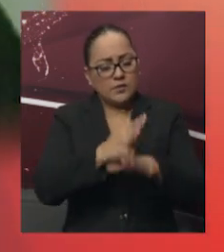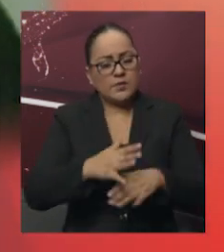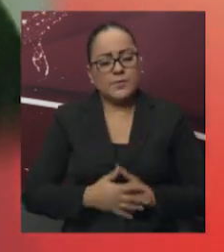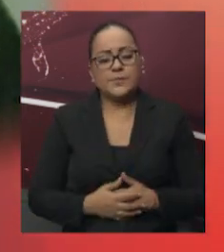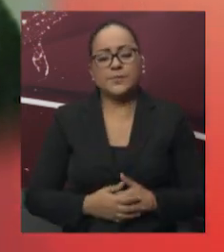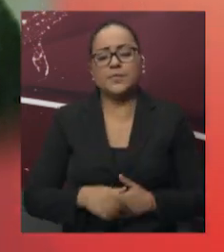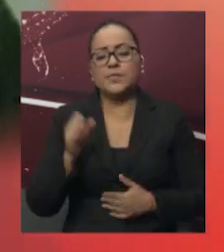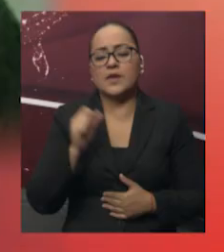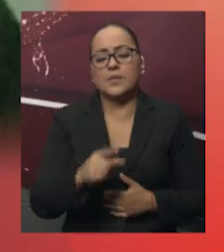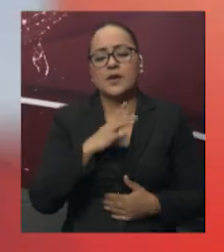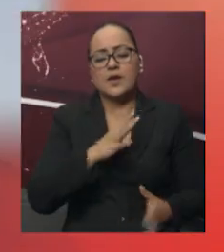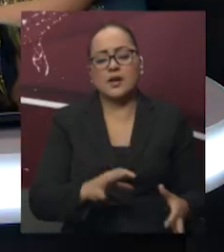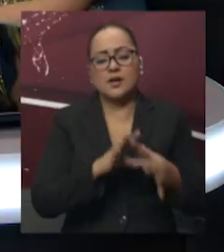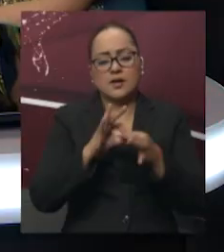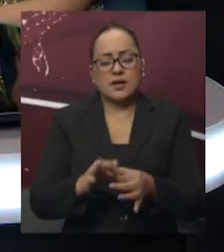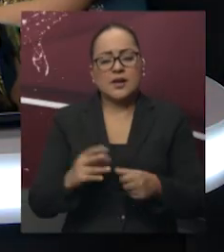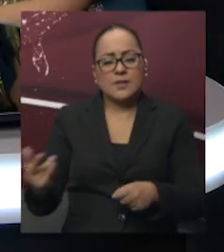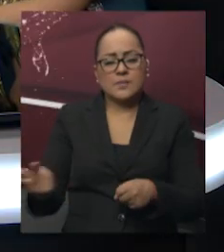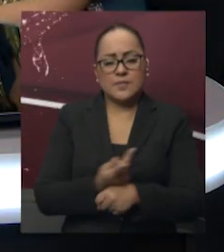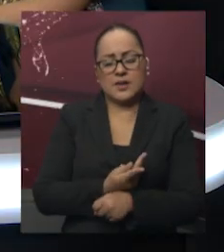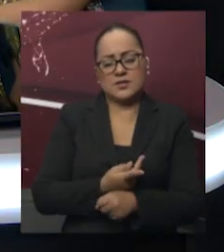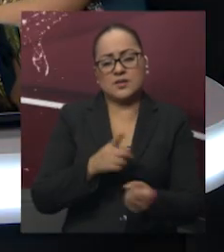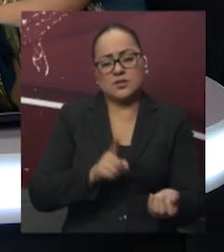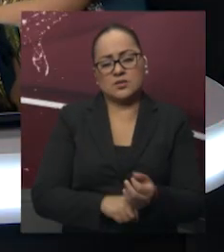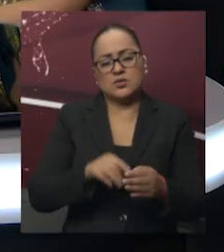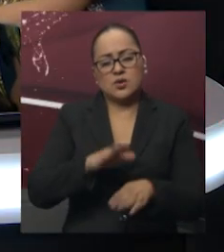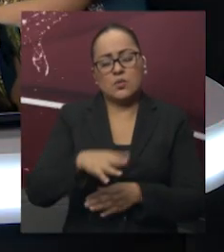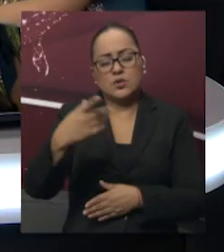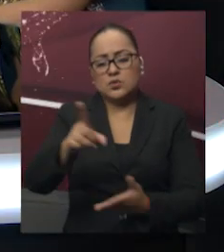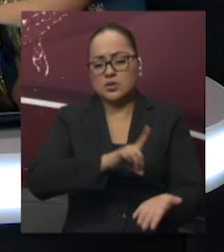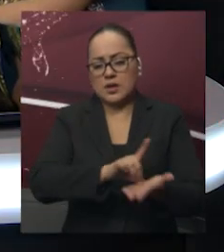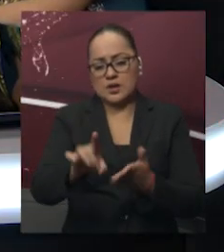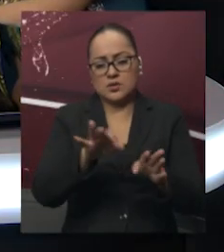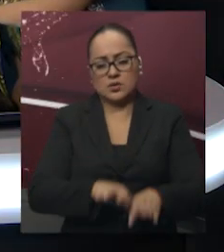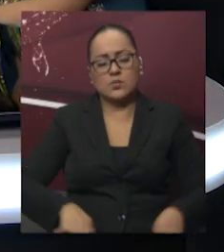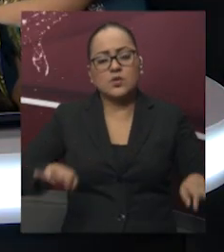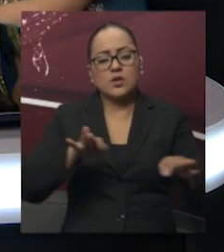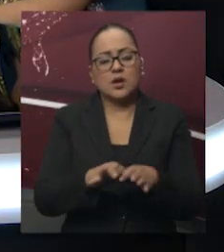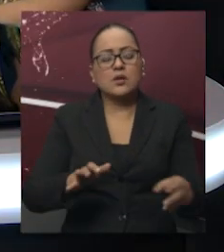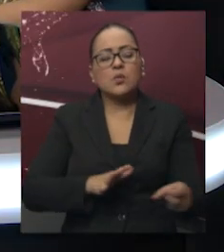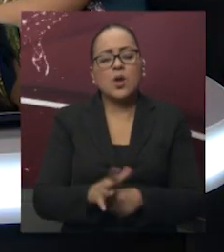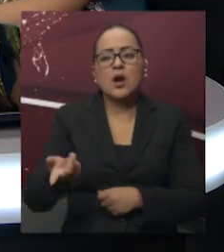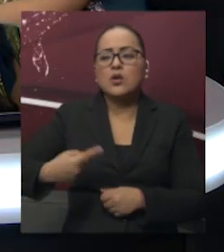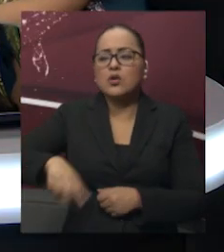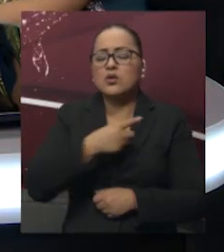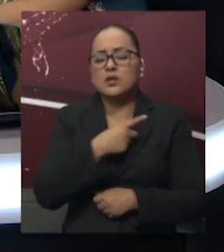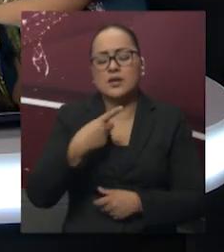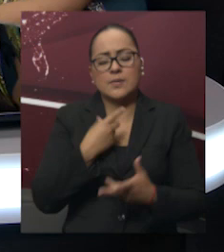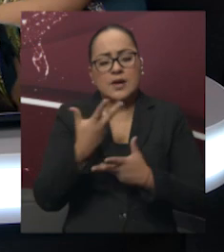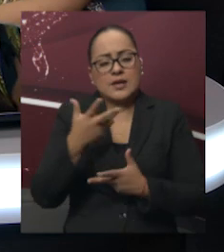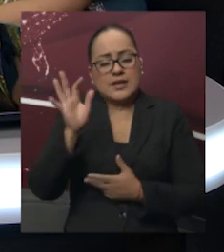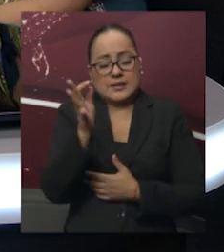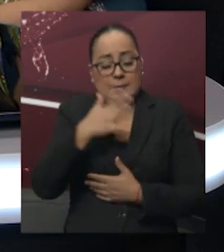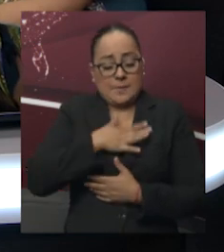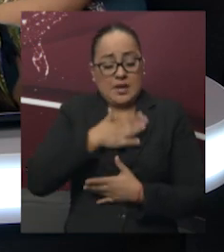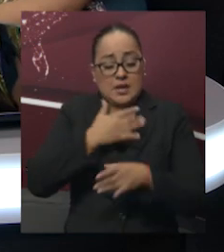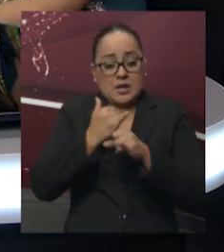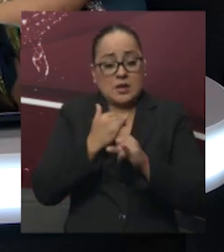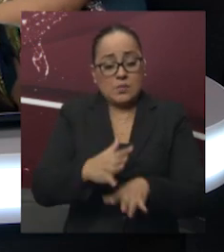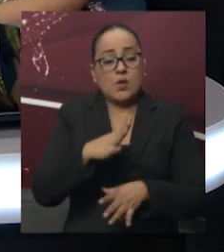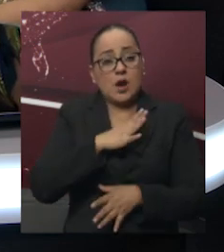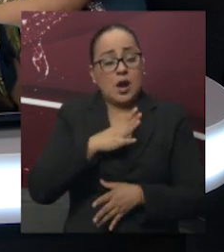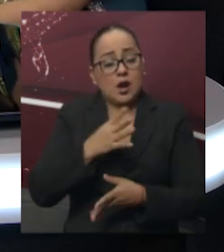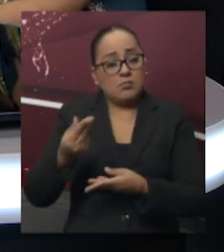precisamente el ciudadano, ¿qué puede hacer cuando siente sus derechos vulnerados, diputada? ¿Qué es lo que tenemos que hacer si un día yo siento que mi información está